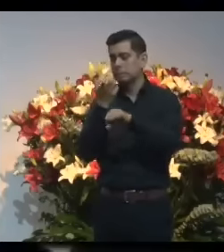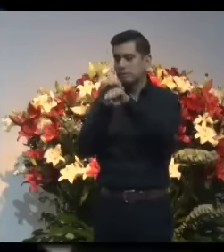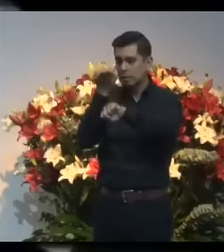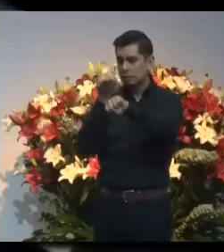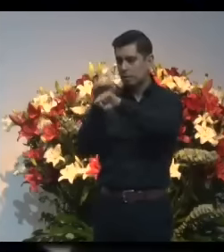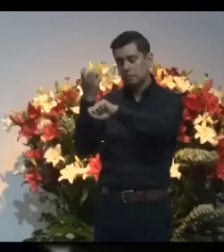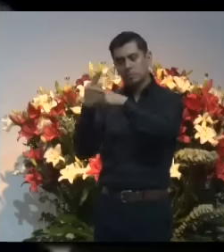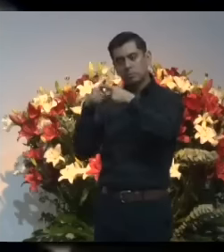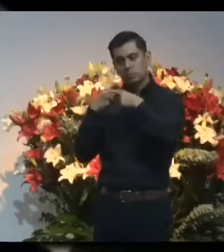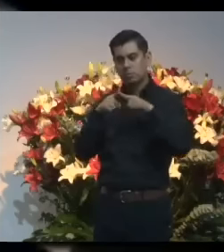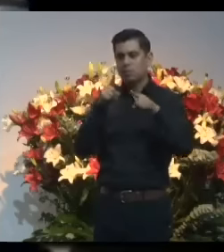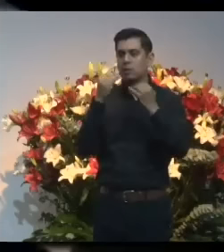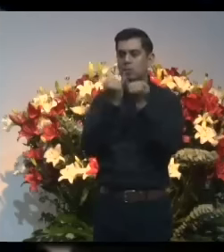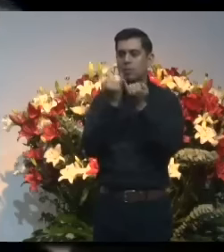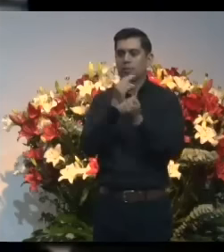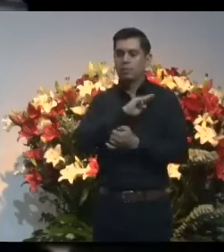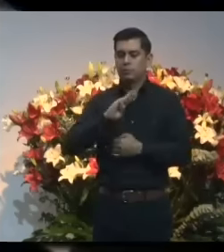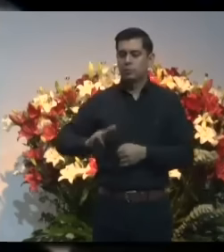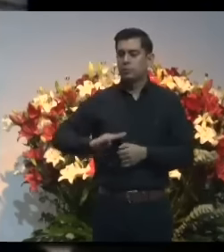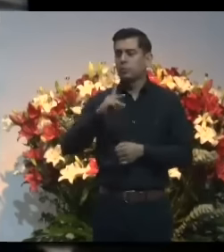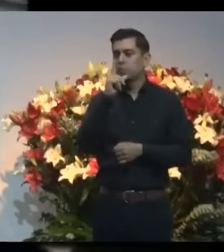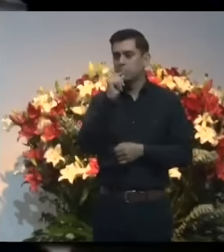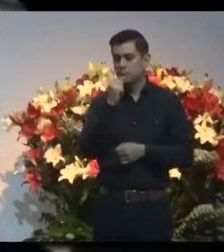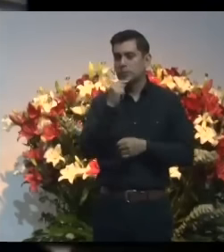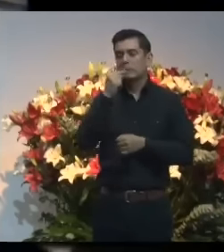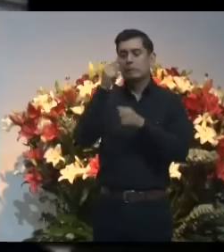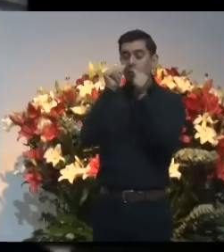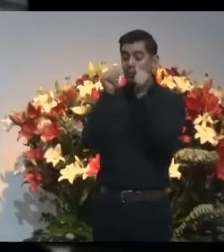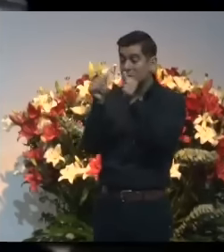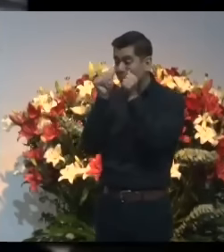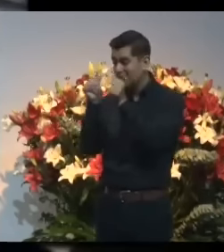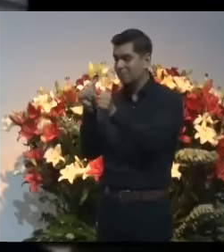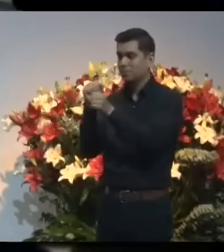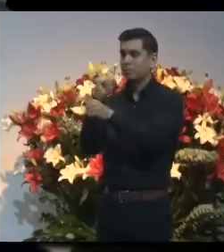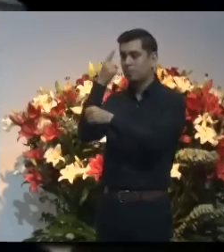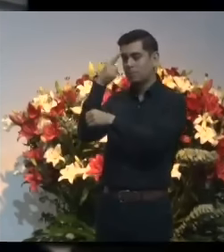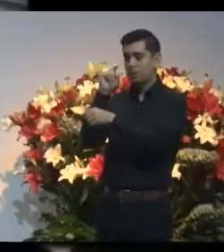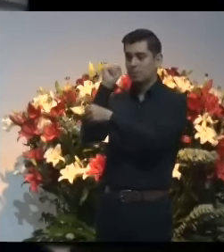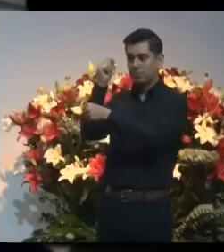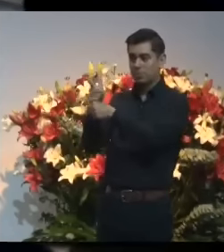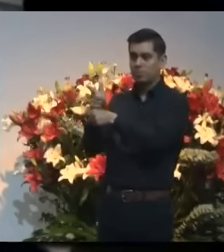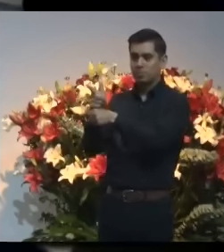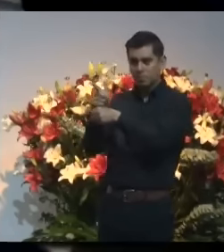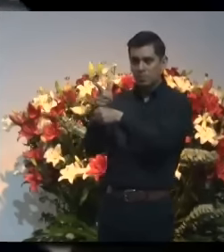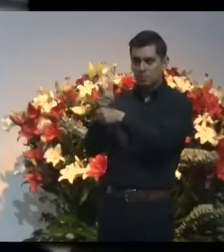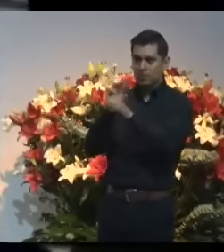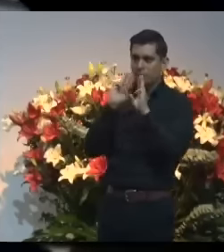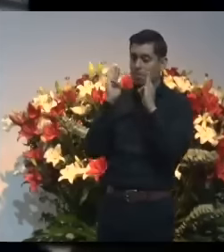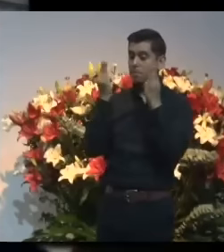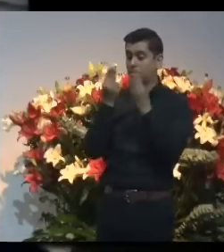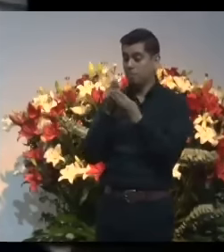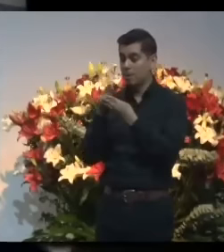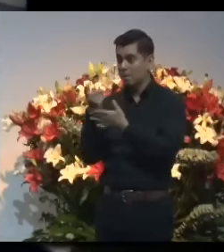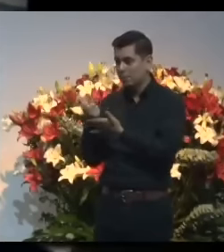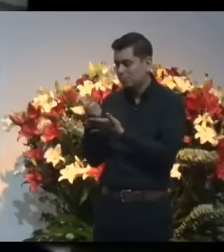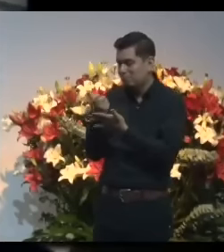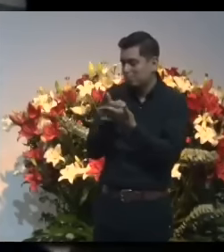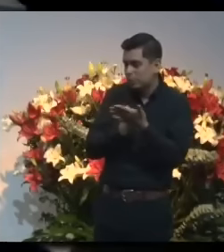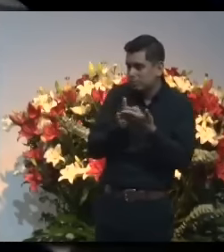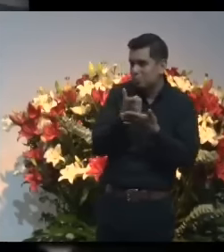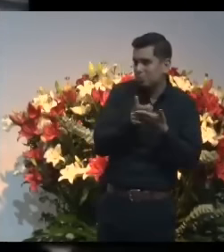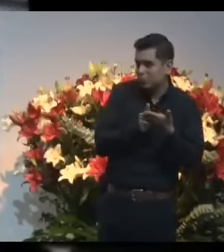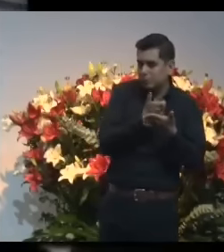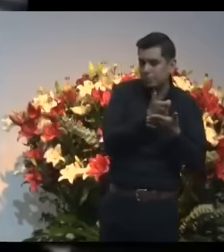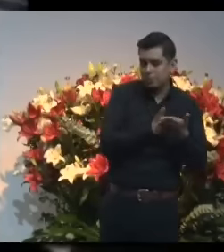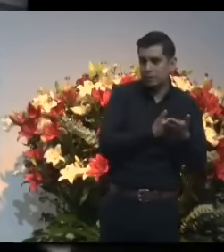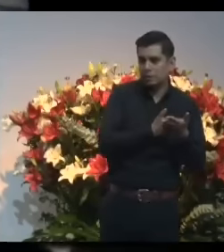municipales, tenemos que contener estas bandas de delincuentes que están extorsionando, cobrando piso, y será una de las prioridades